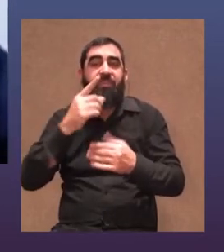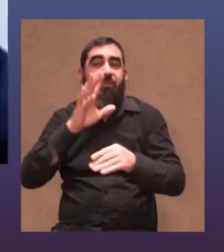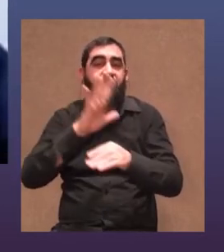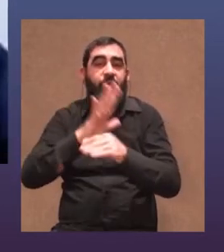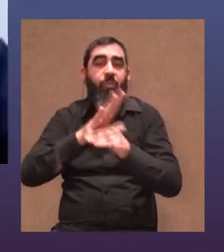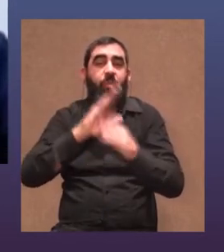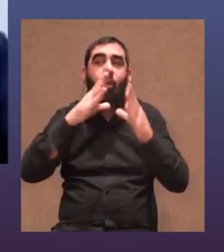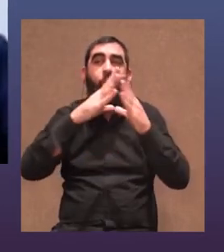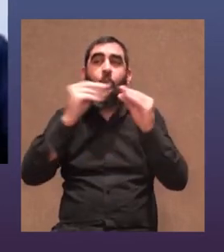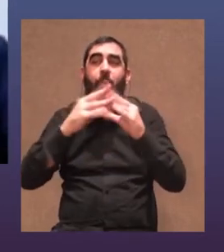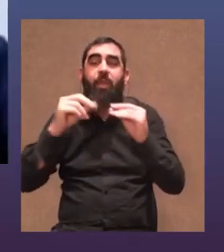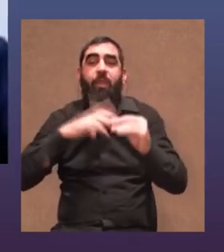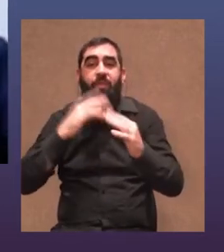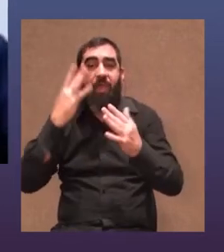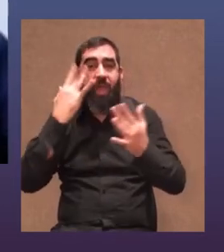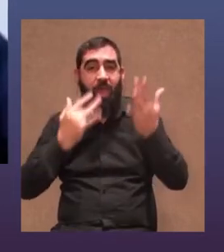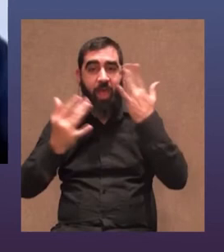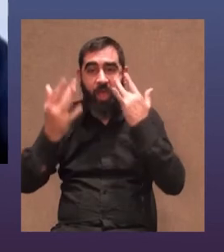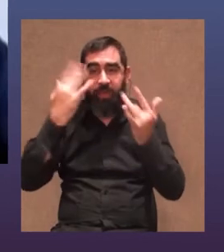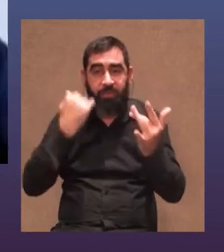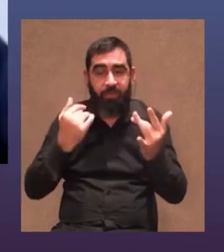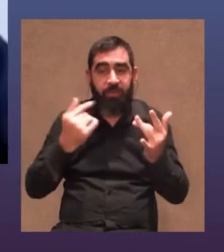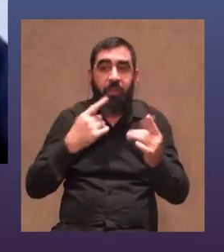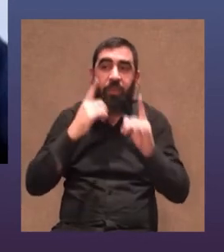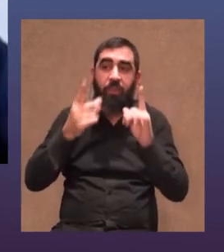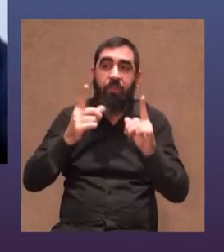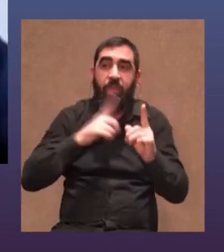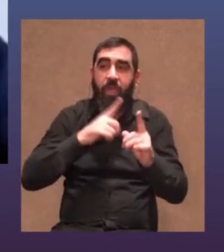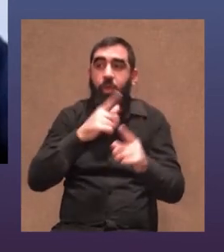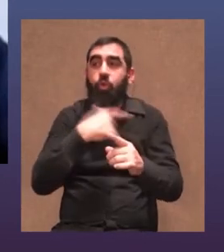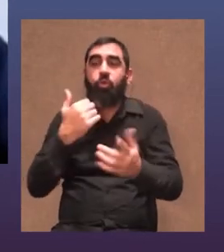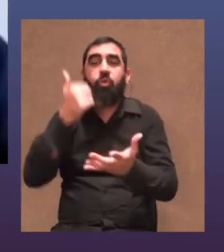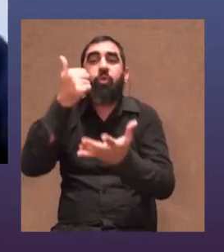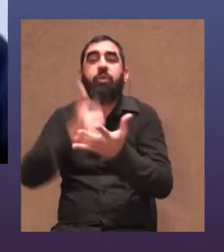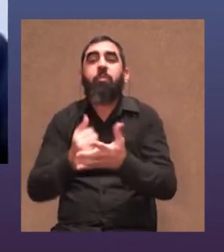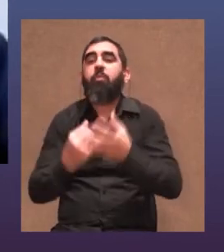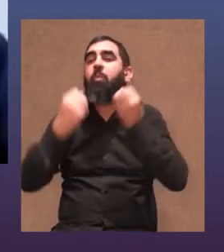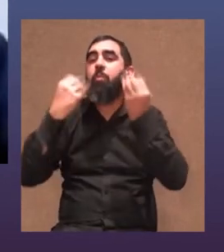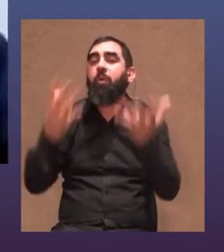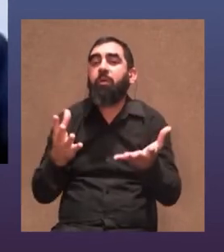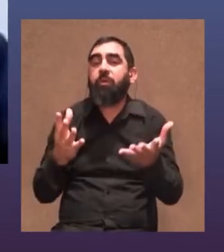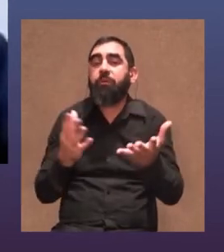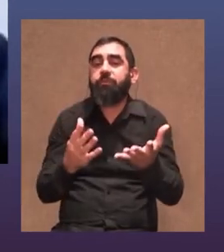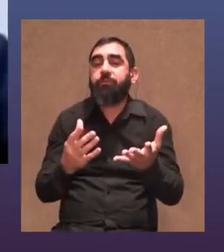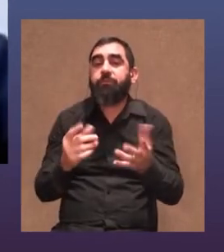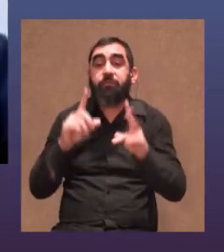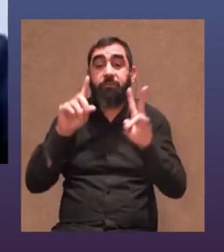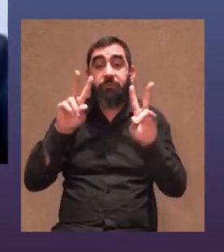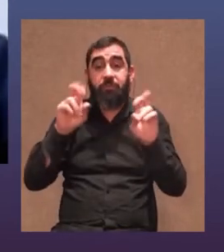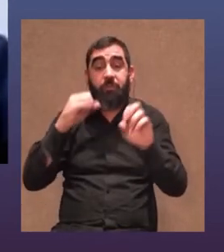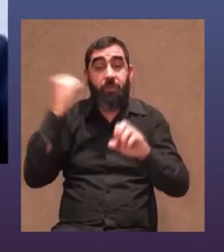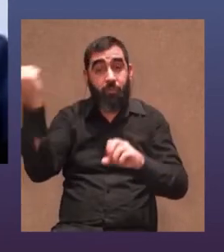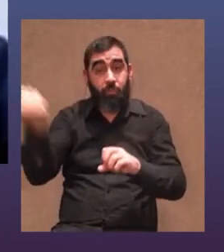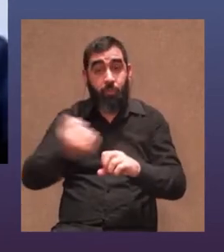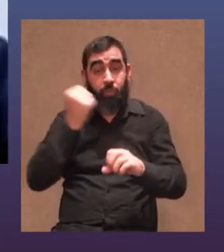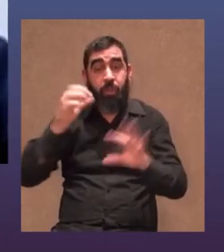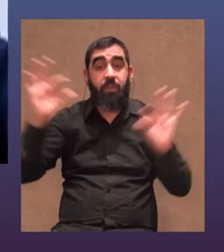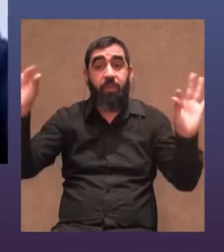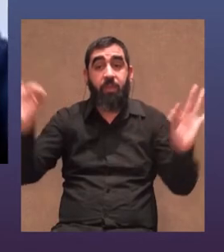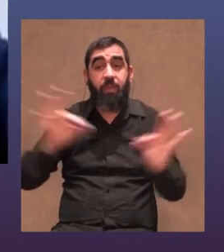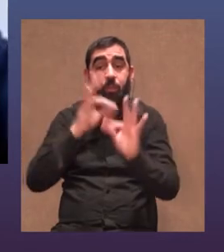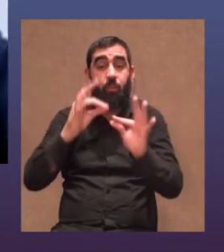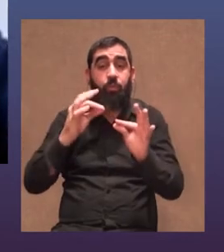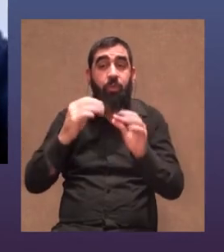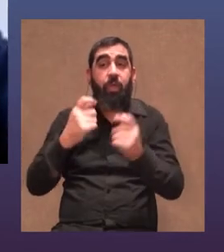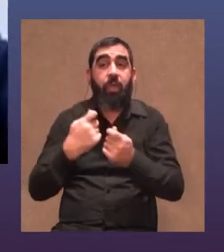artísticas, sino tenemos que pensar que existimos para todo esto que hablábamos de lo importante que es la música que llega a la gente, y no hay forma